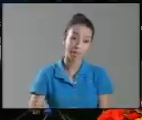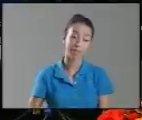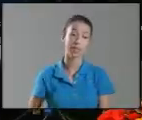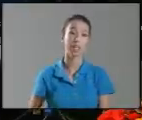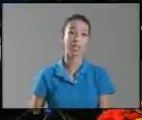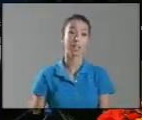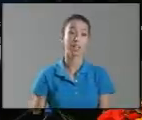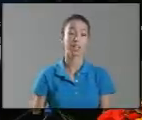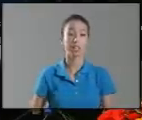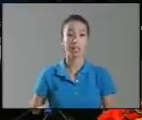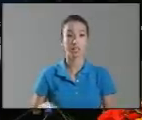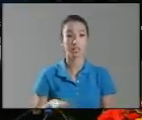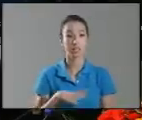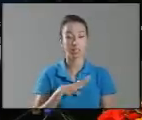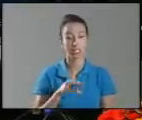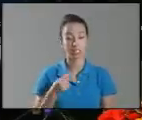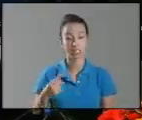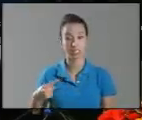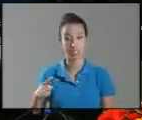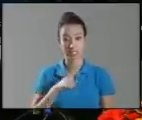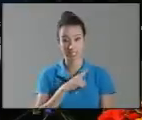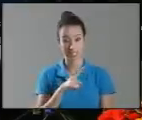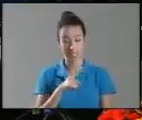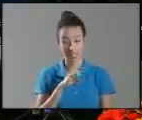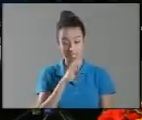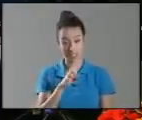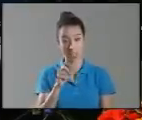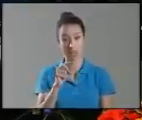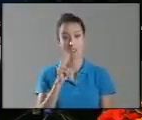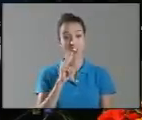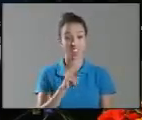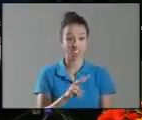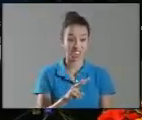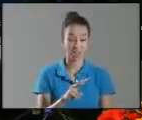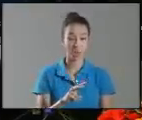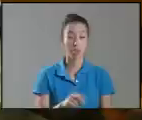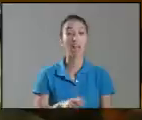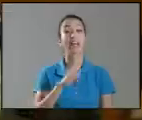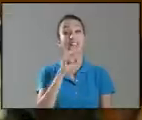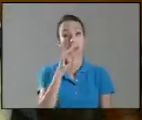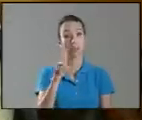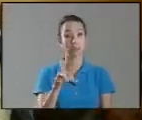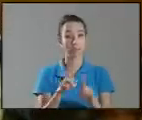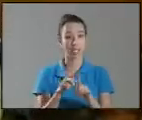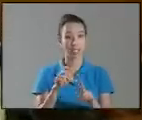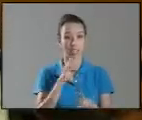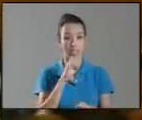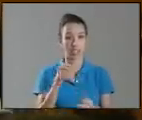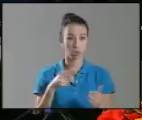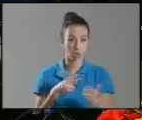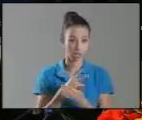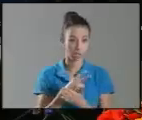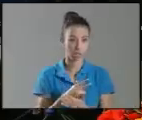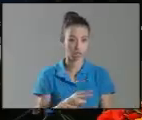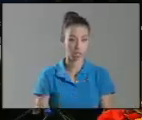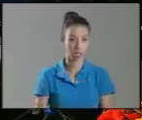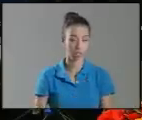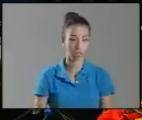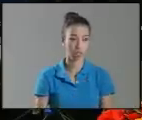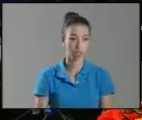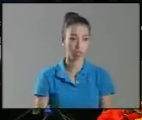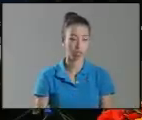Hermano apóstol. Buenas noches, amado. Si el hombre verdaderamente es honesto, tiene que ser honrado también. Usted no puede